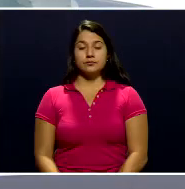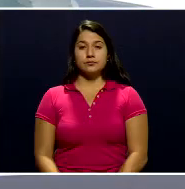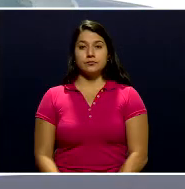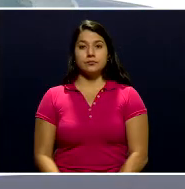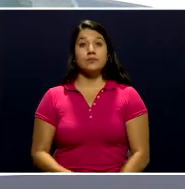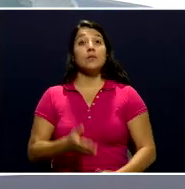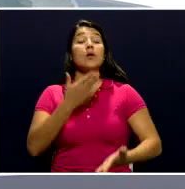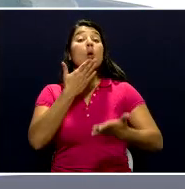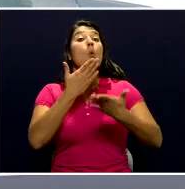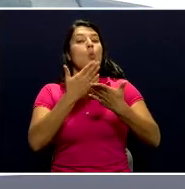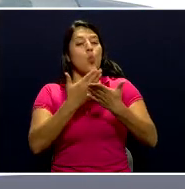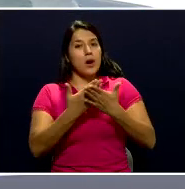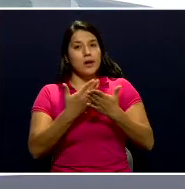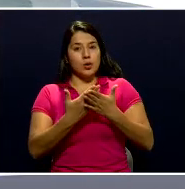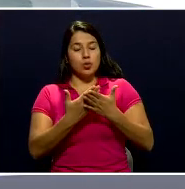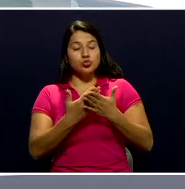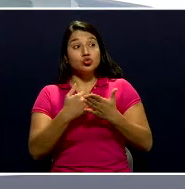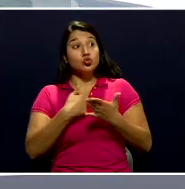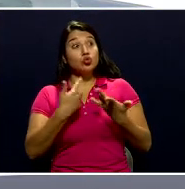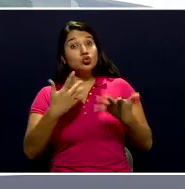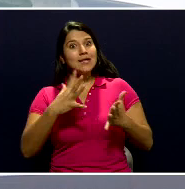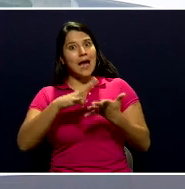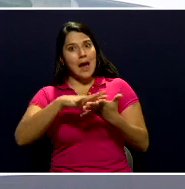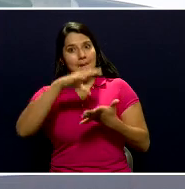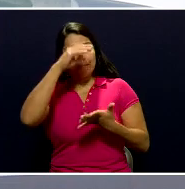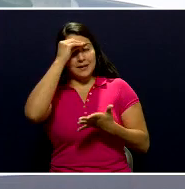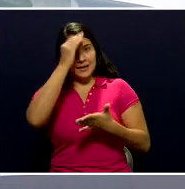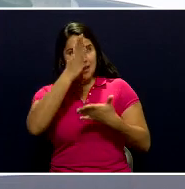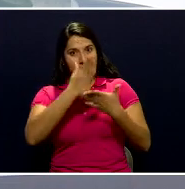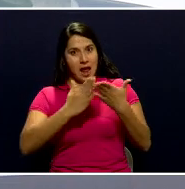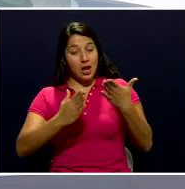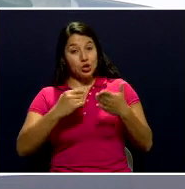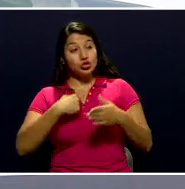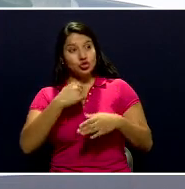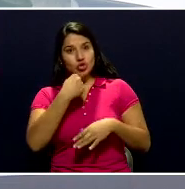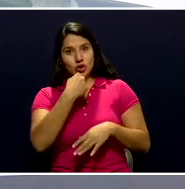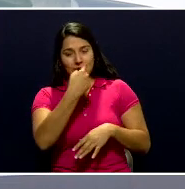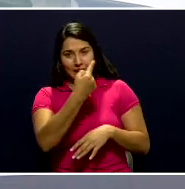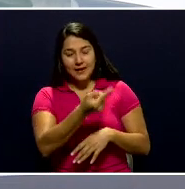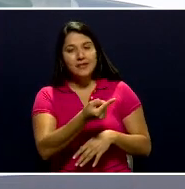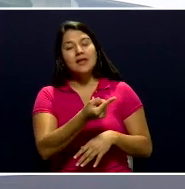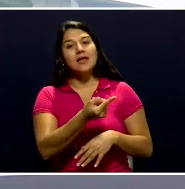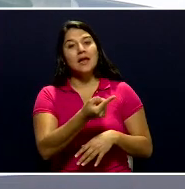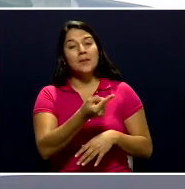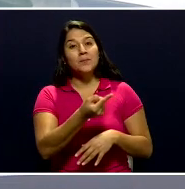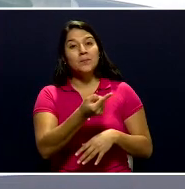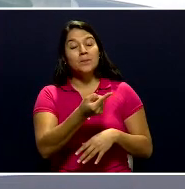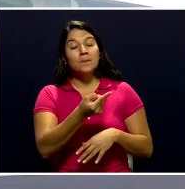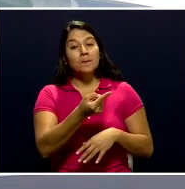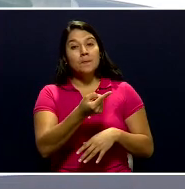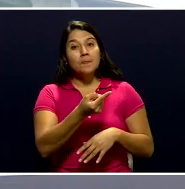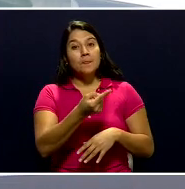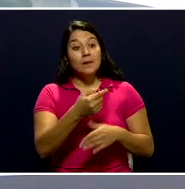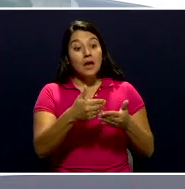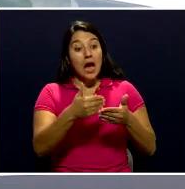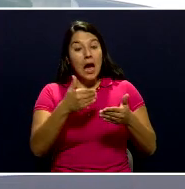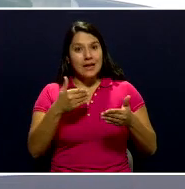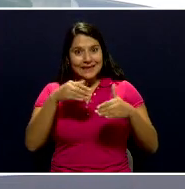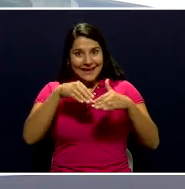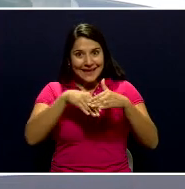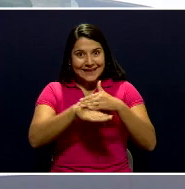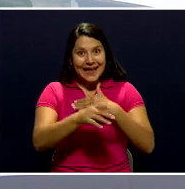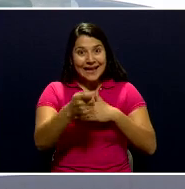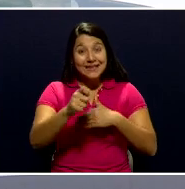Bueno, a mí ya me enseñó algo. Le comentaba mientras veíamos el video que antes de entrar al canal